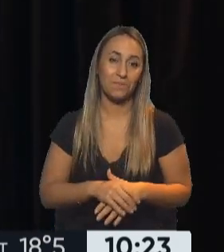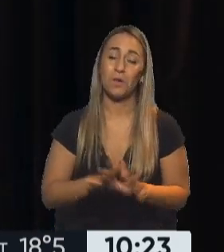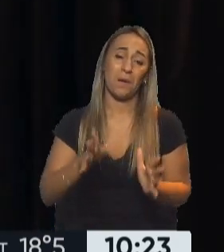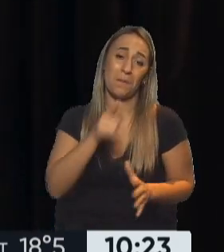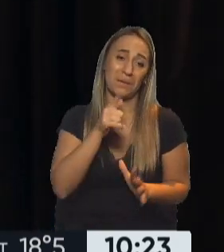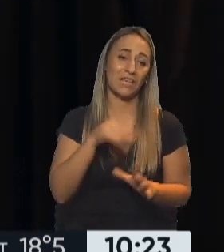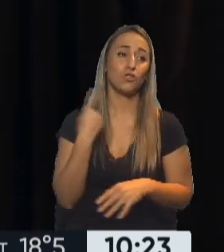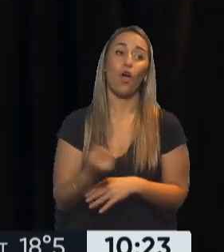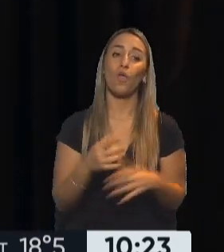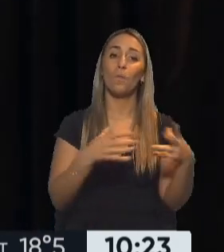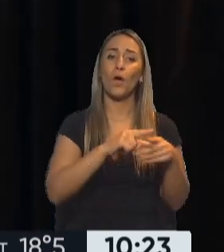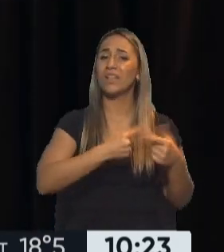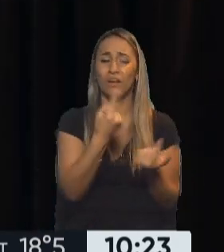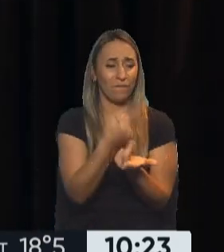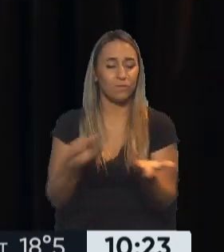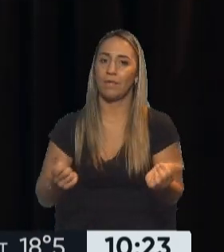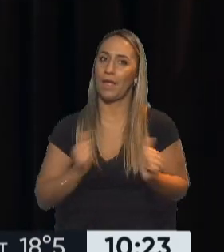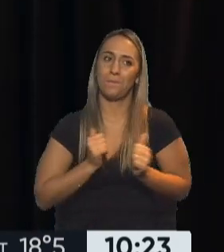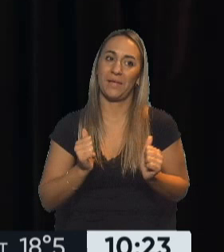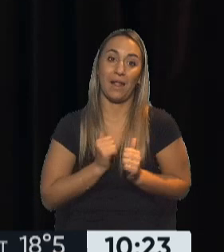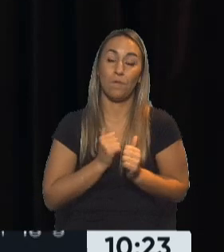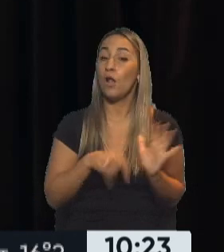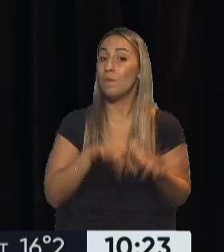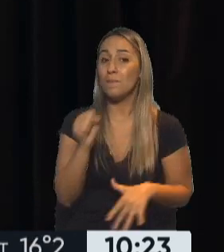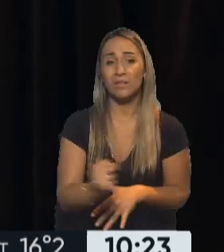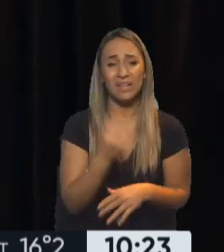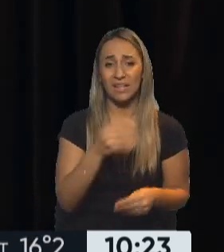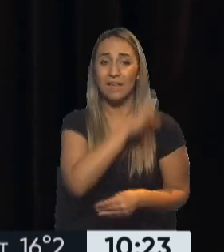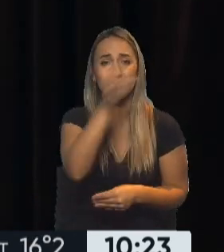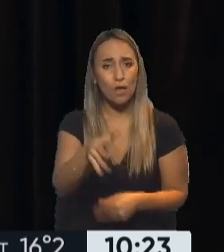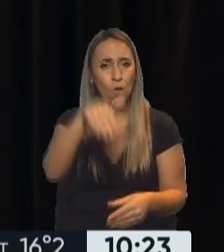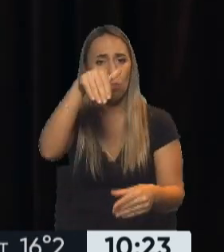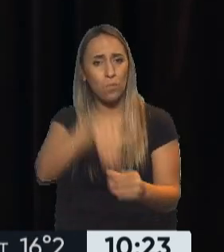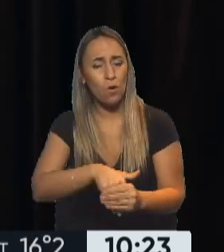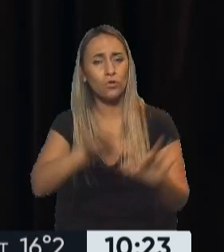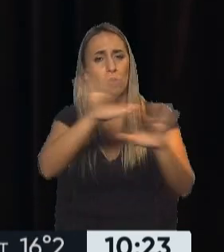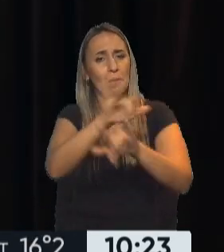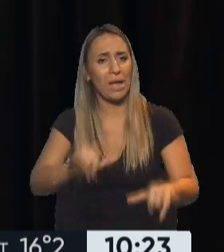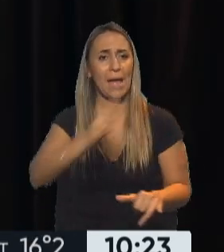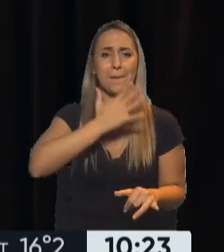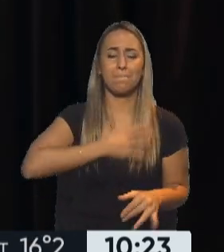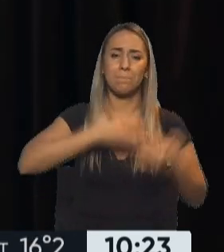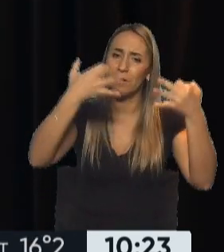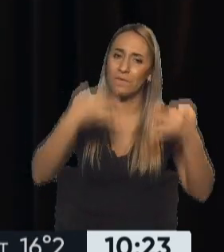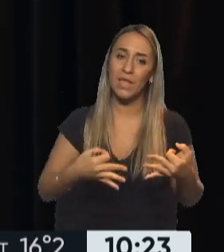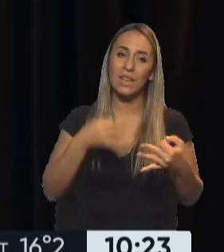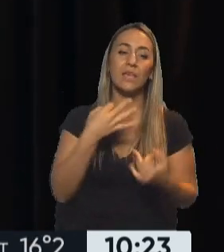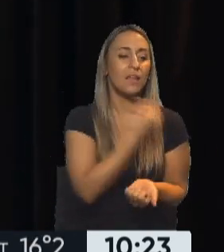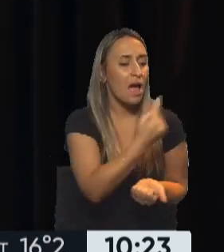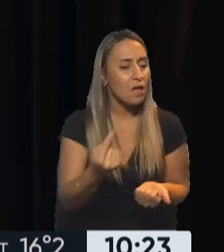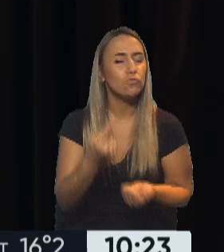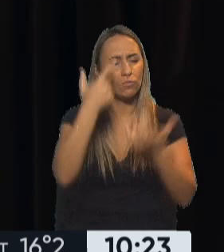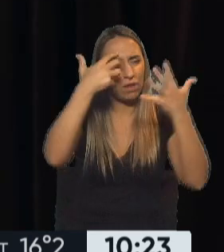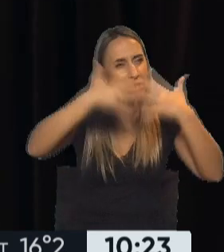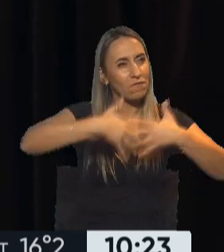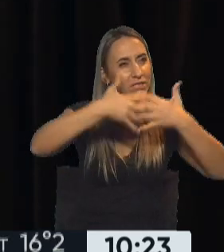Por supuesto que lo más importante es que se vote con paz, con tranquilidad, que cada uno pueda ir, reflexionar y ejercer su